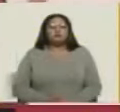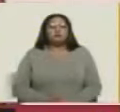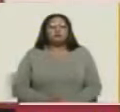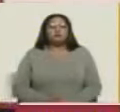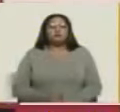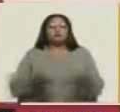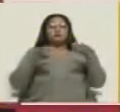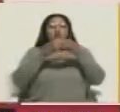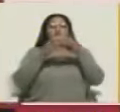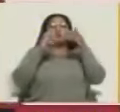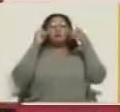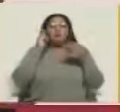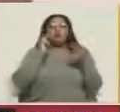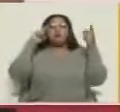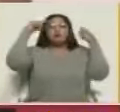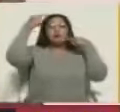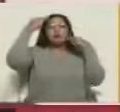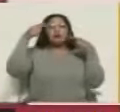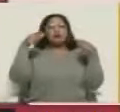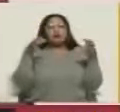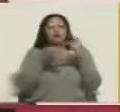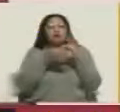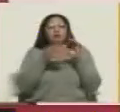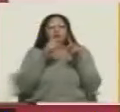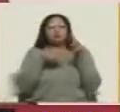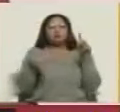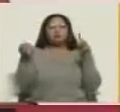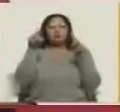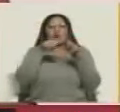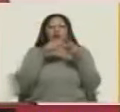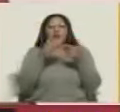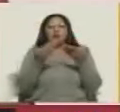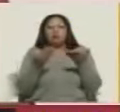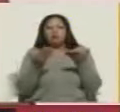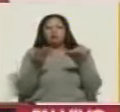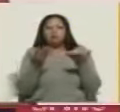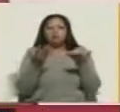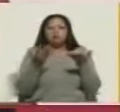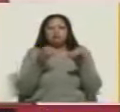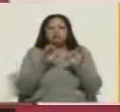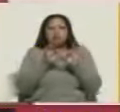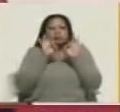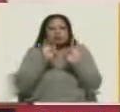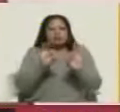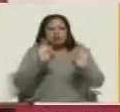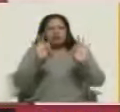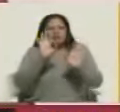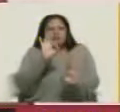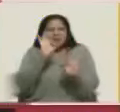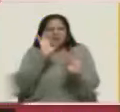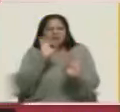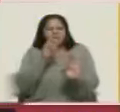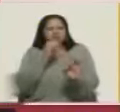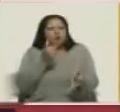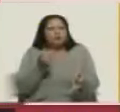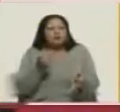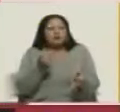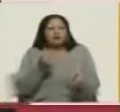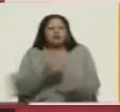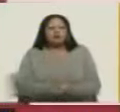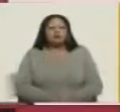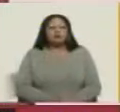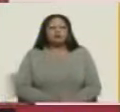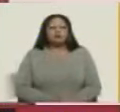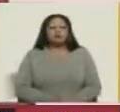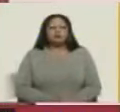era un punto, pero el círculo alrededor de la VCHE no era determinado, no era real, no era